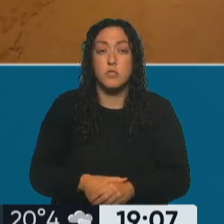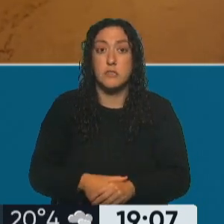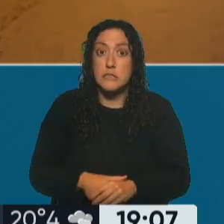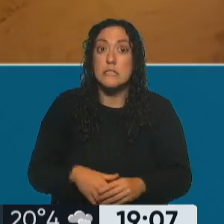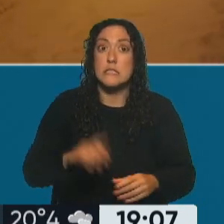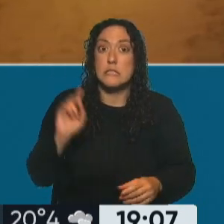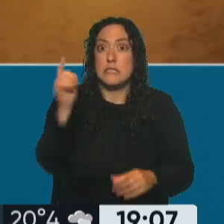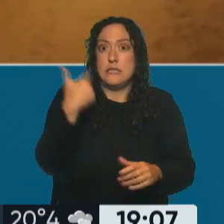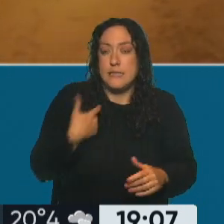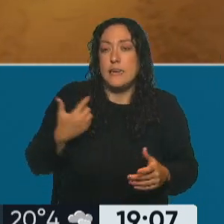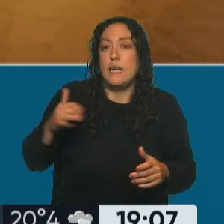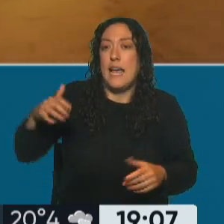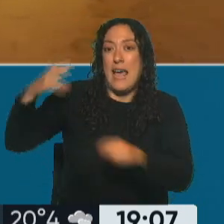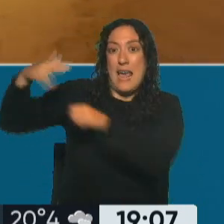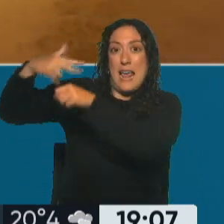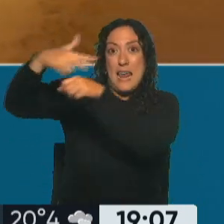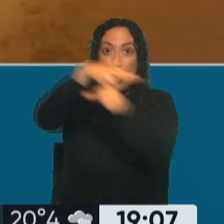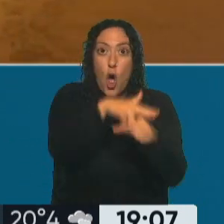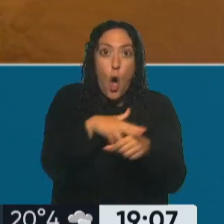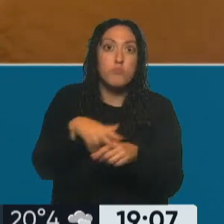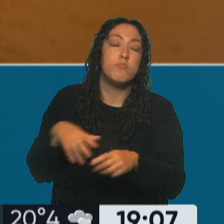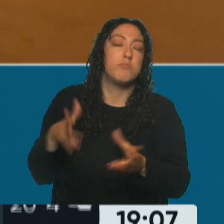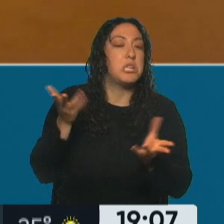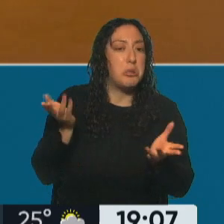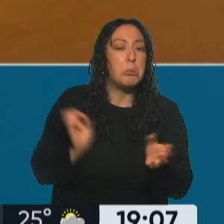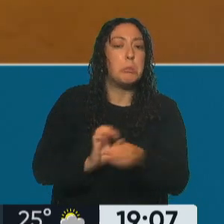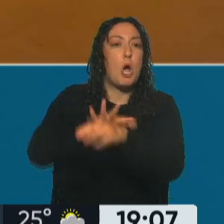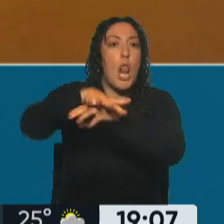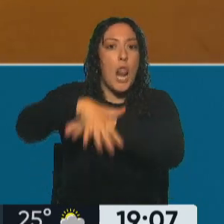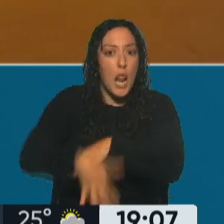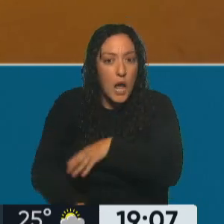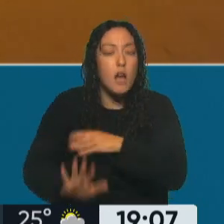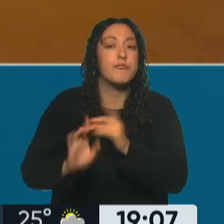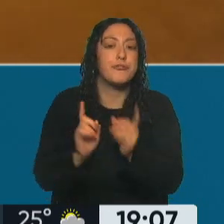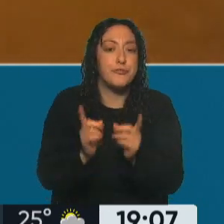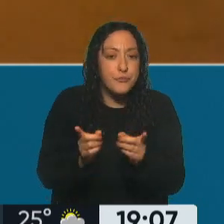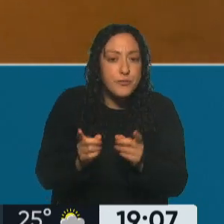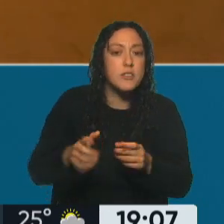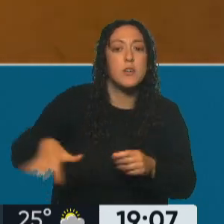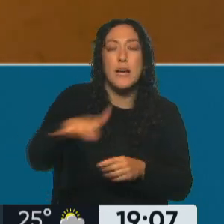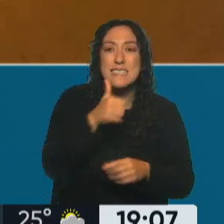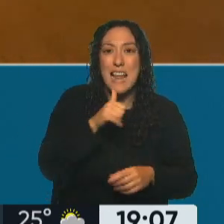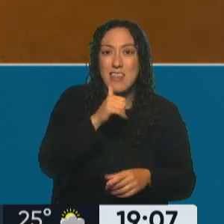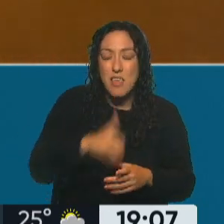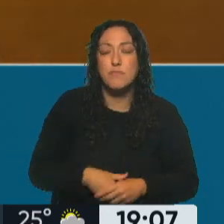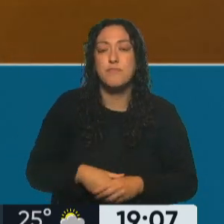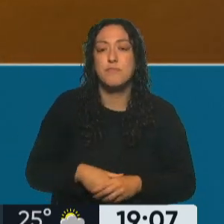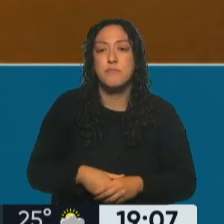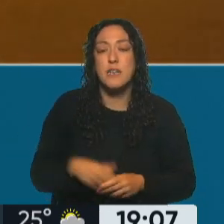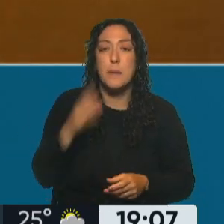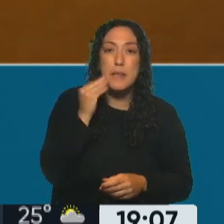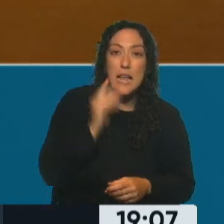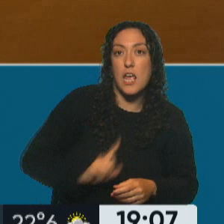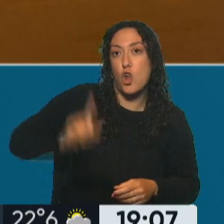helicóptero además viste que iba por encima sobrevolando volcán en erupción en esta península en plena Islandia allí al norte de Gran Bretaña